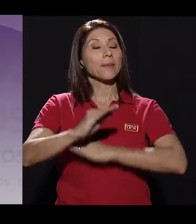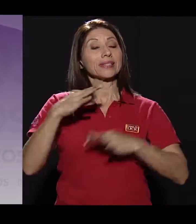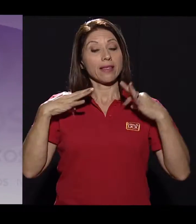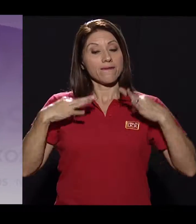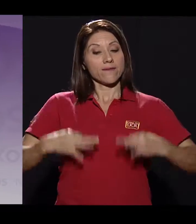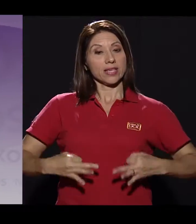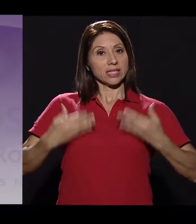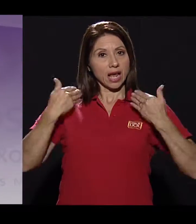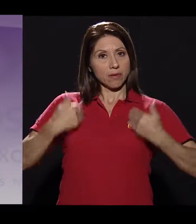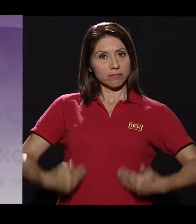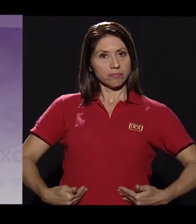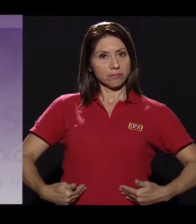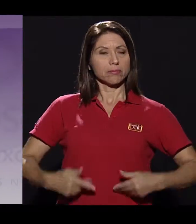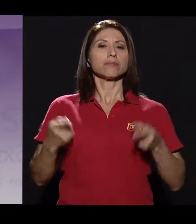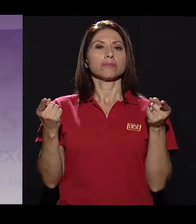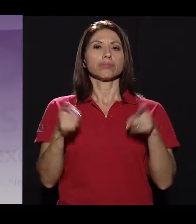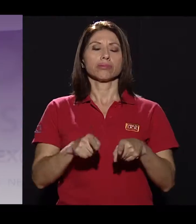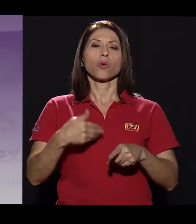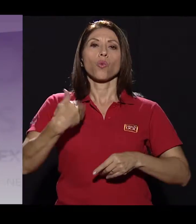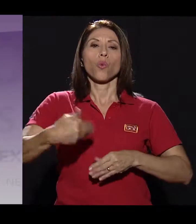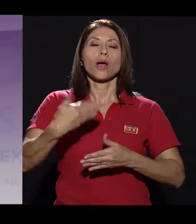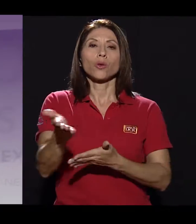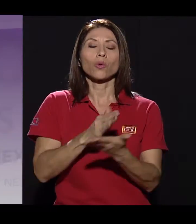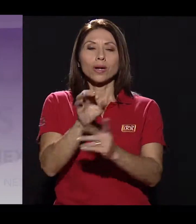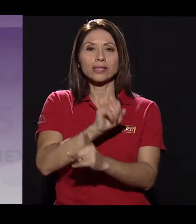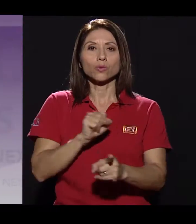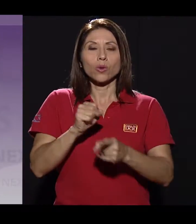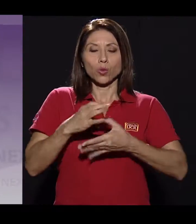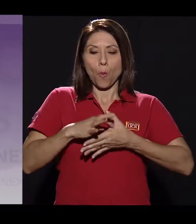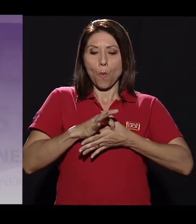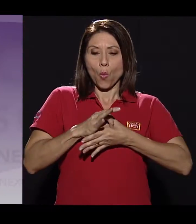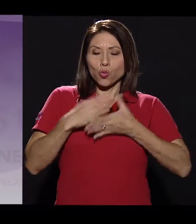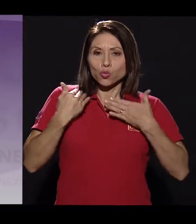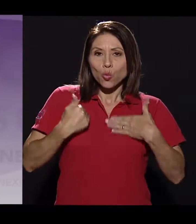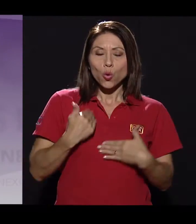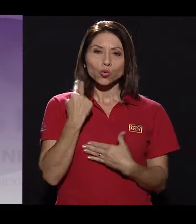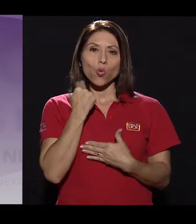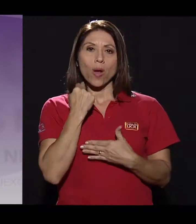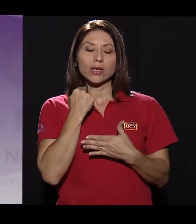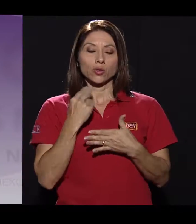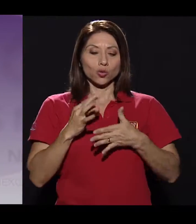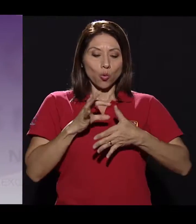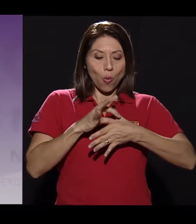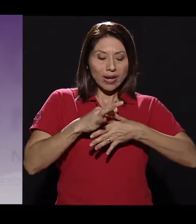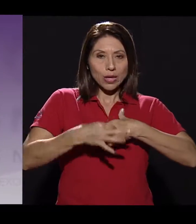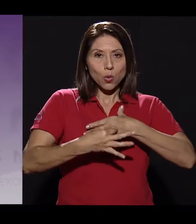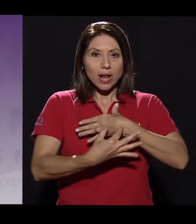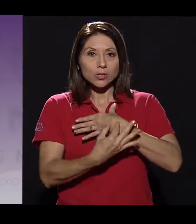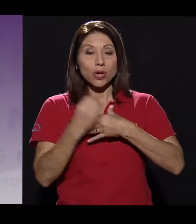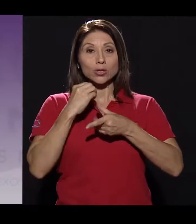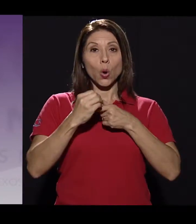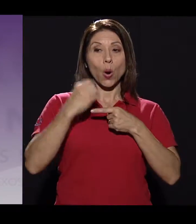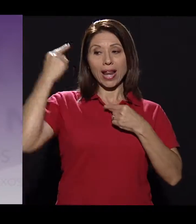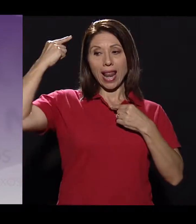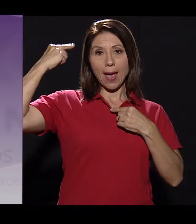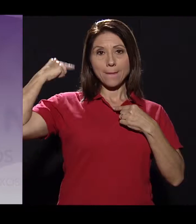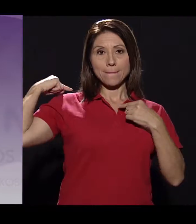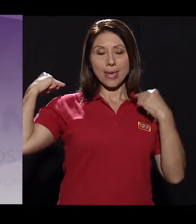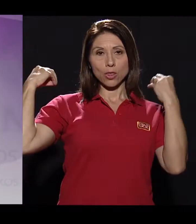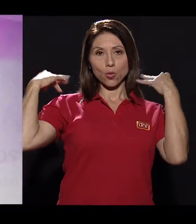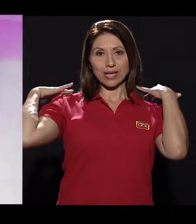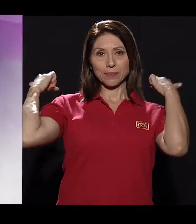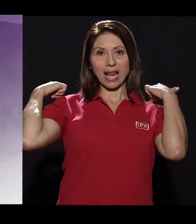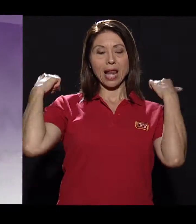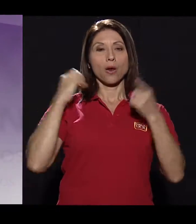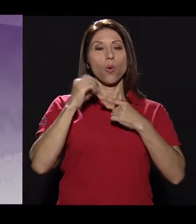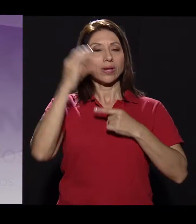discapacidad física o motriz es la que se presenta cuando existen alteraciones en los músculos, huesos, articulaciones, médula espinal o en el